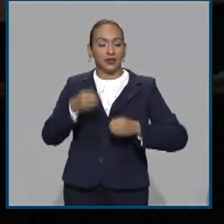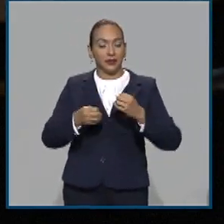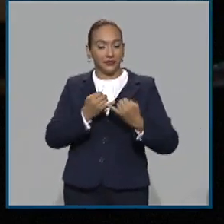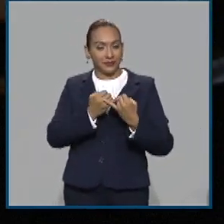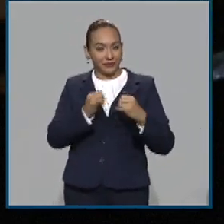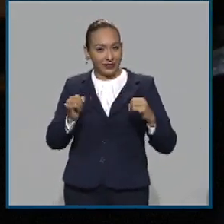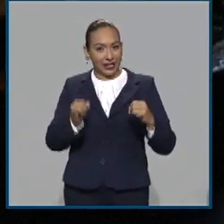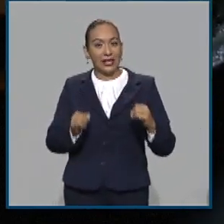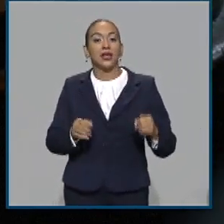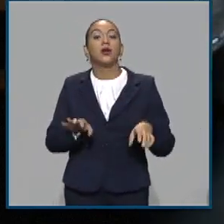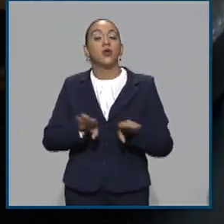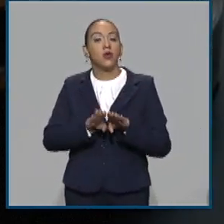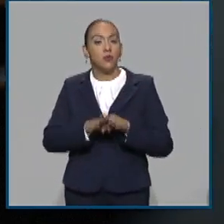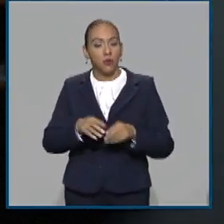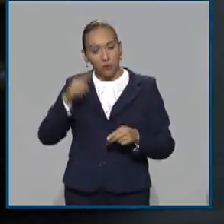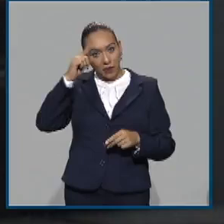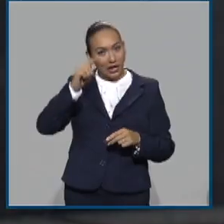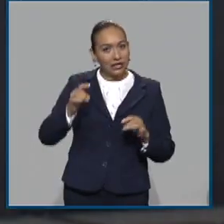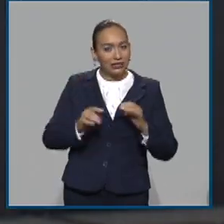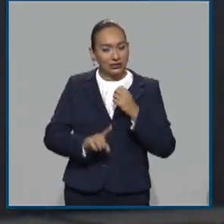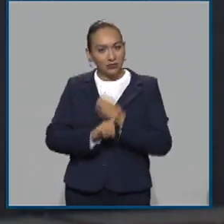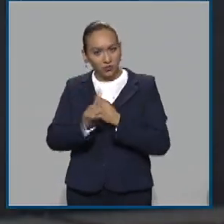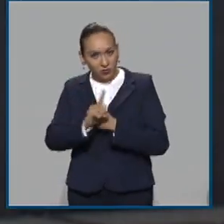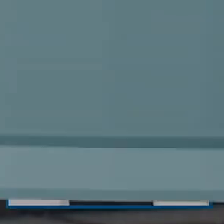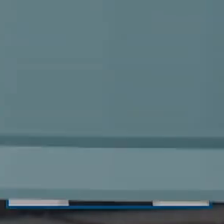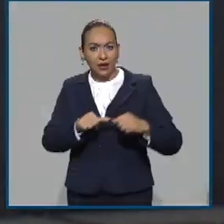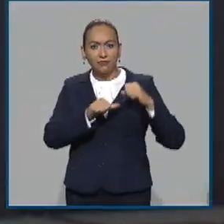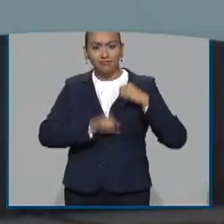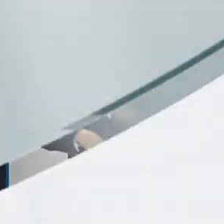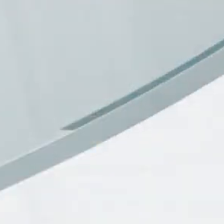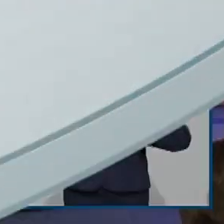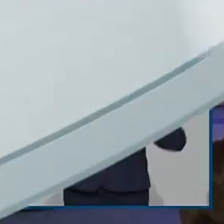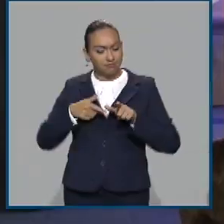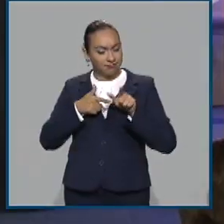en un sistema de pesos y contrapesos.